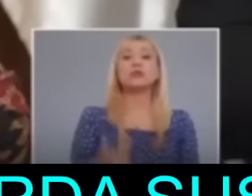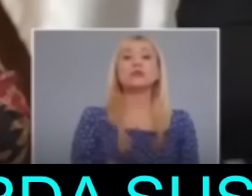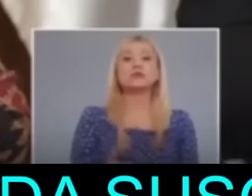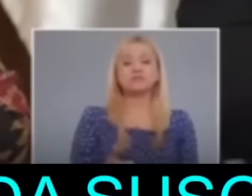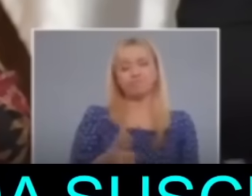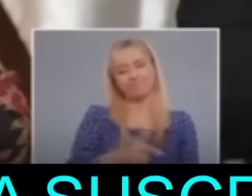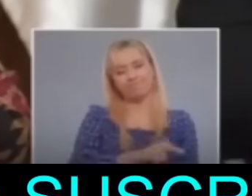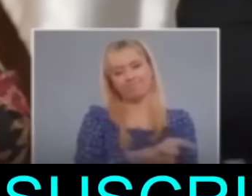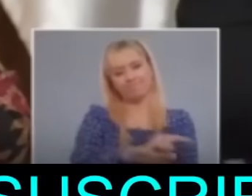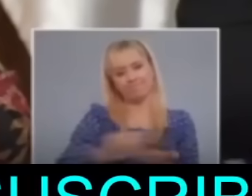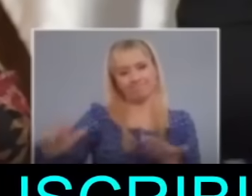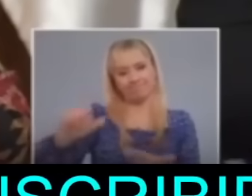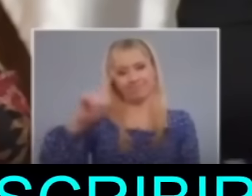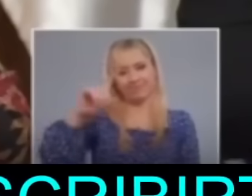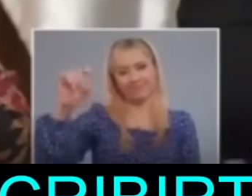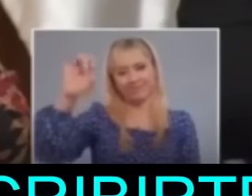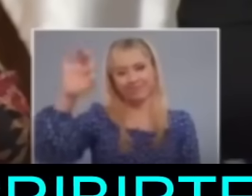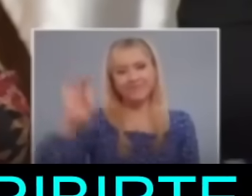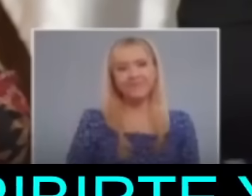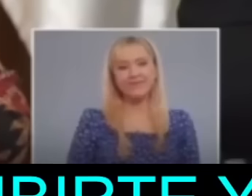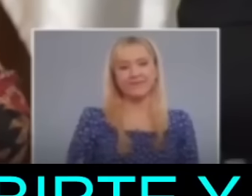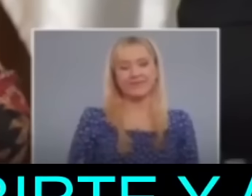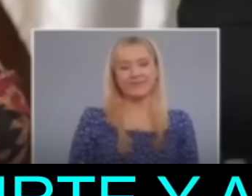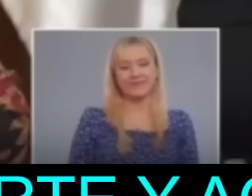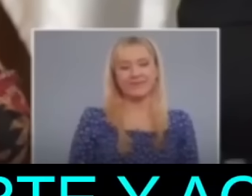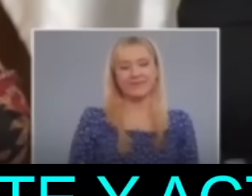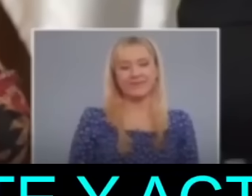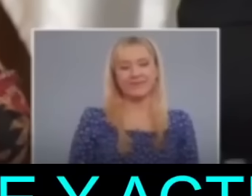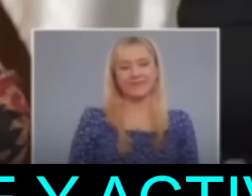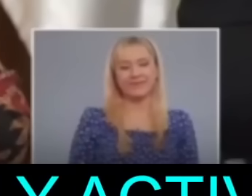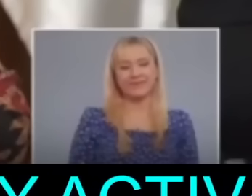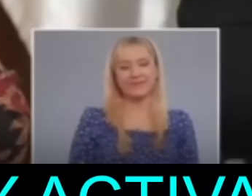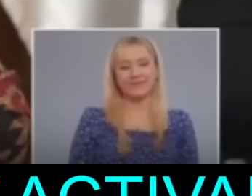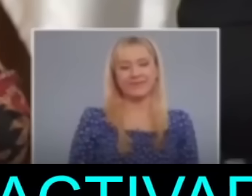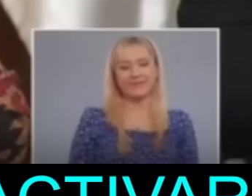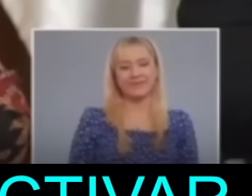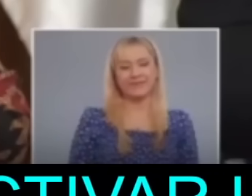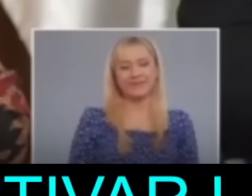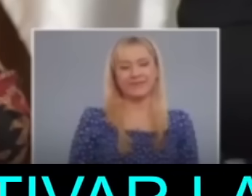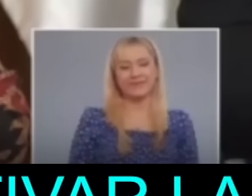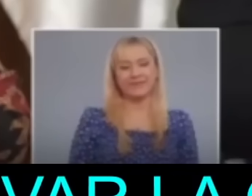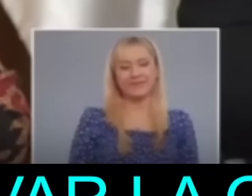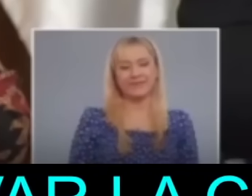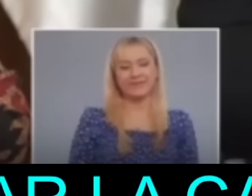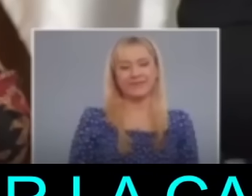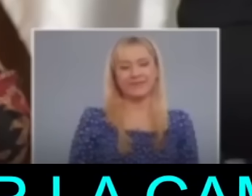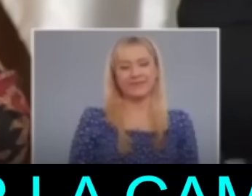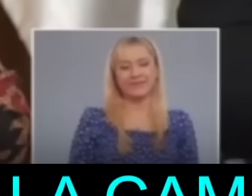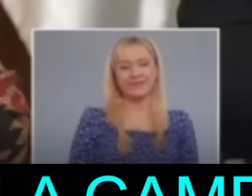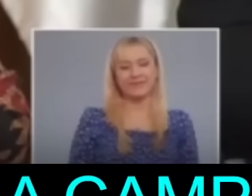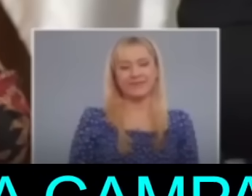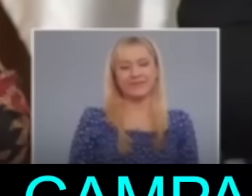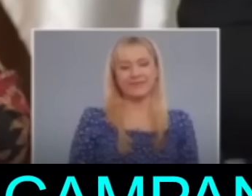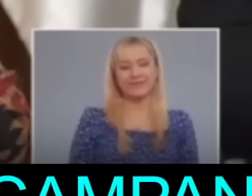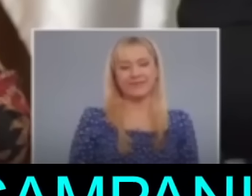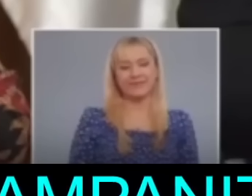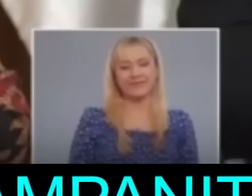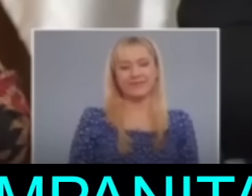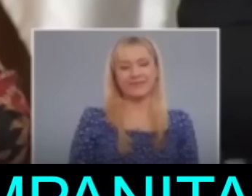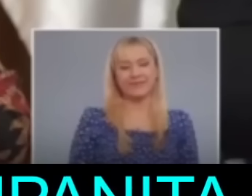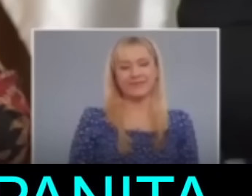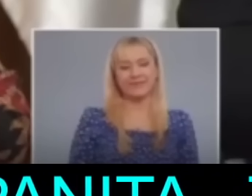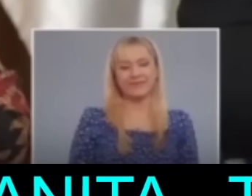jueces nos debemos a la ciudadanía Ah qué caray ya se acordó que sí